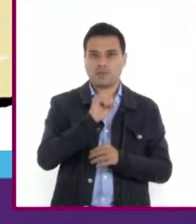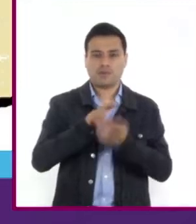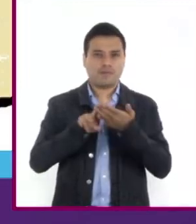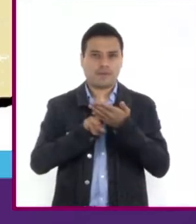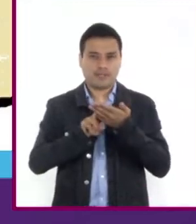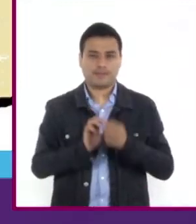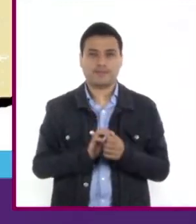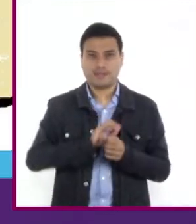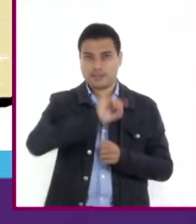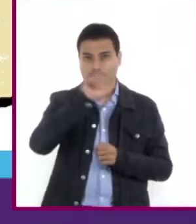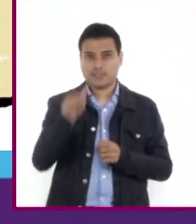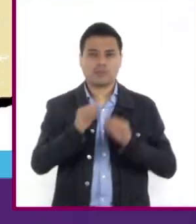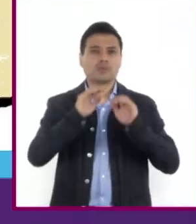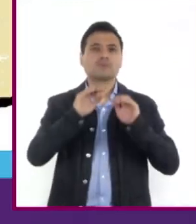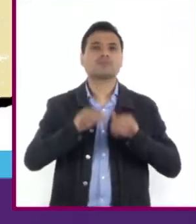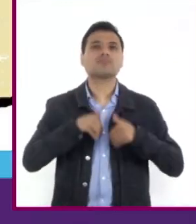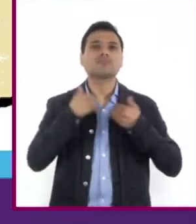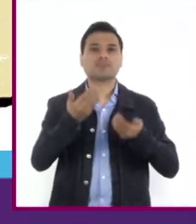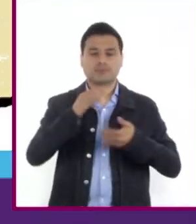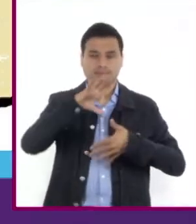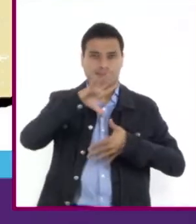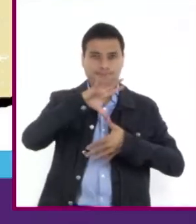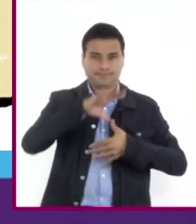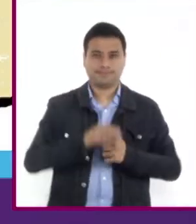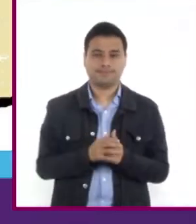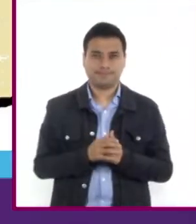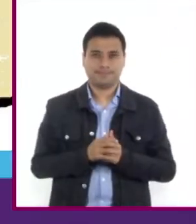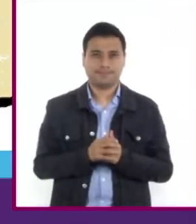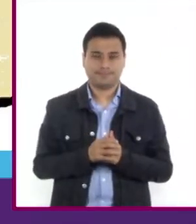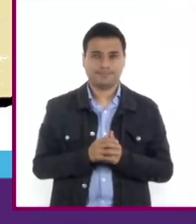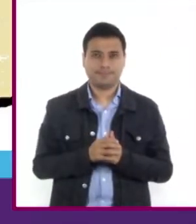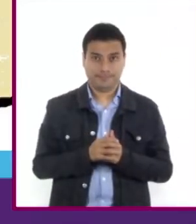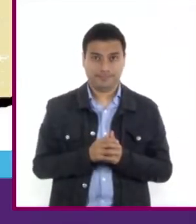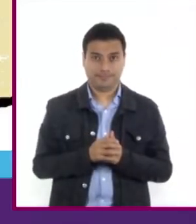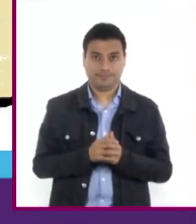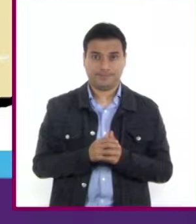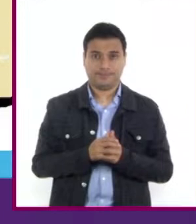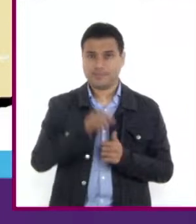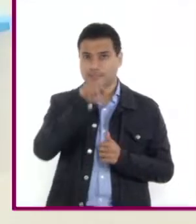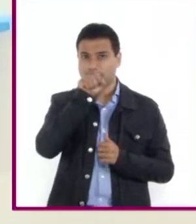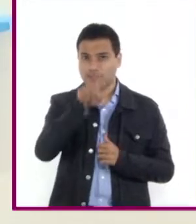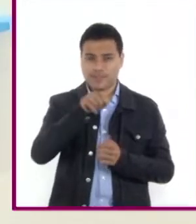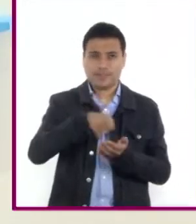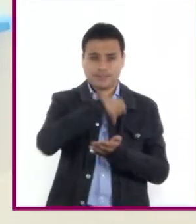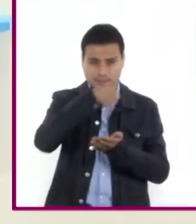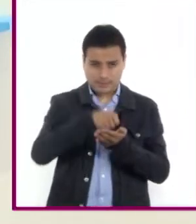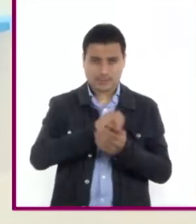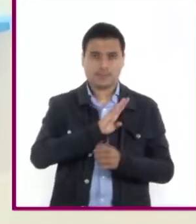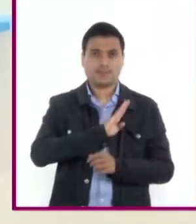a tierra continental americana. Exploró nuevamente La Española y